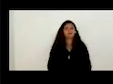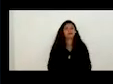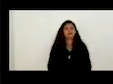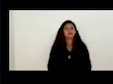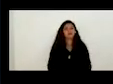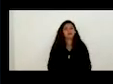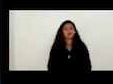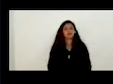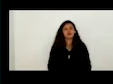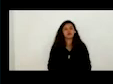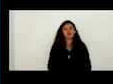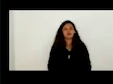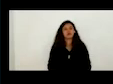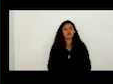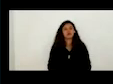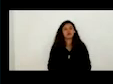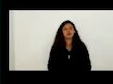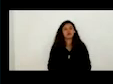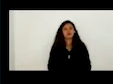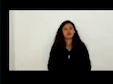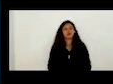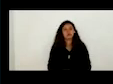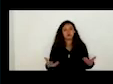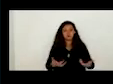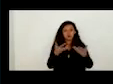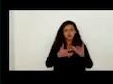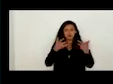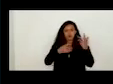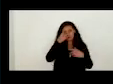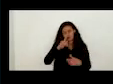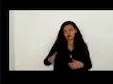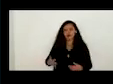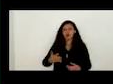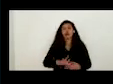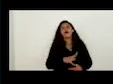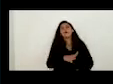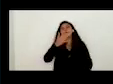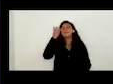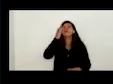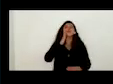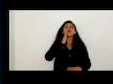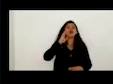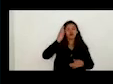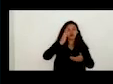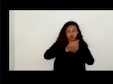Una ensaladita de atún, como les mencionaba, una manzana picada, un poquito de